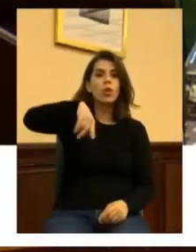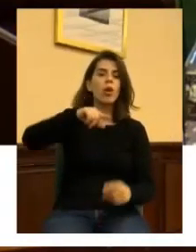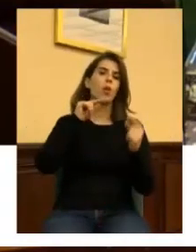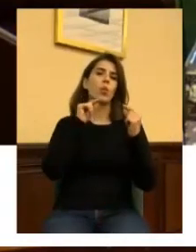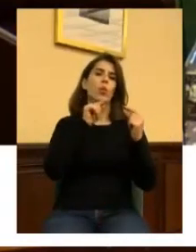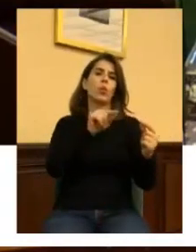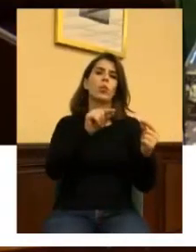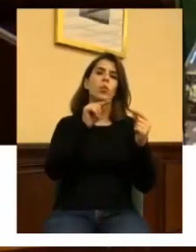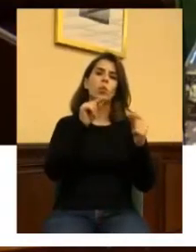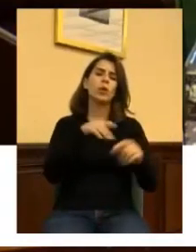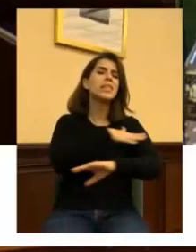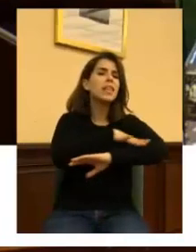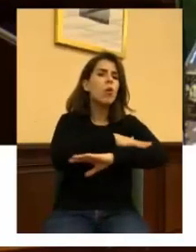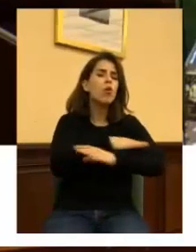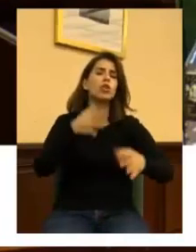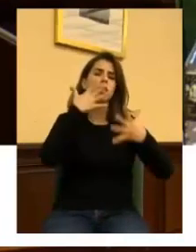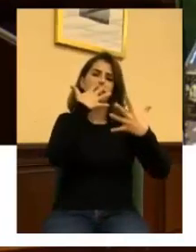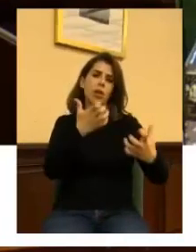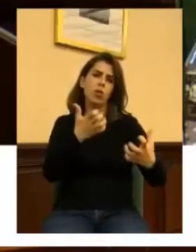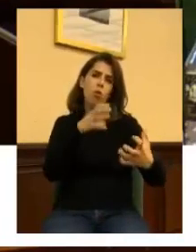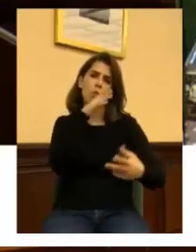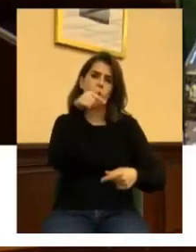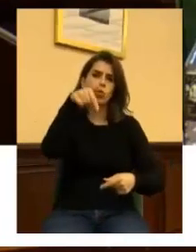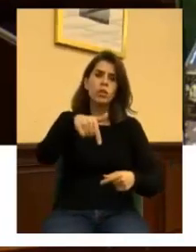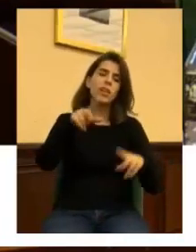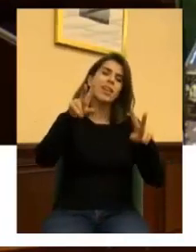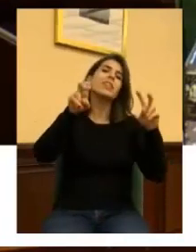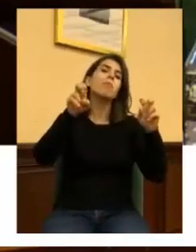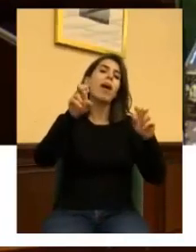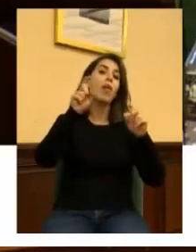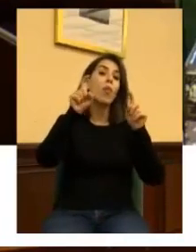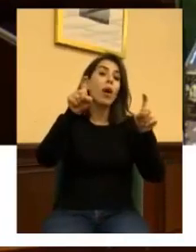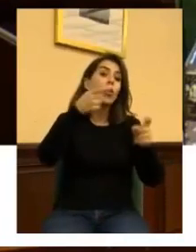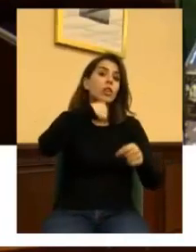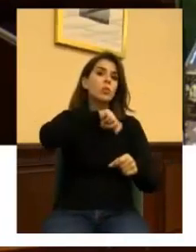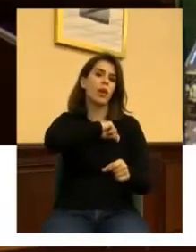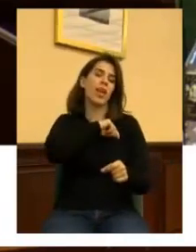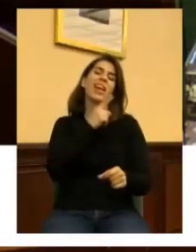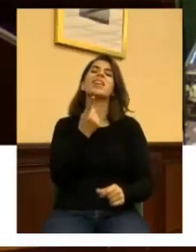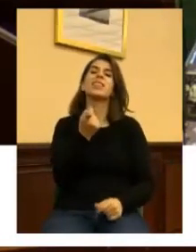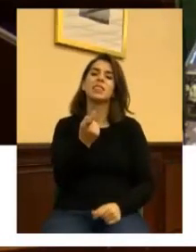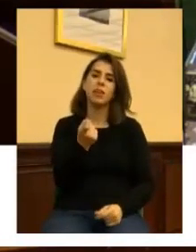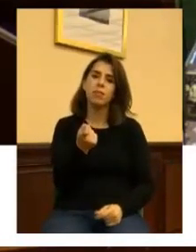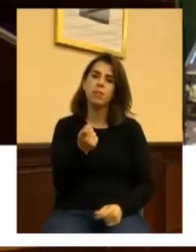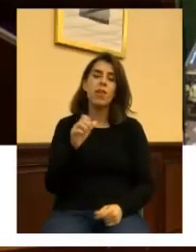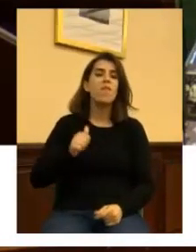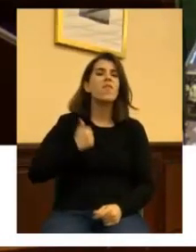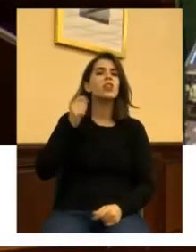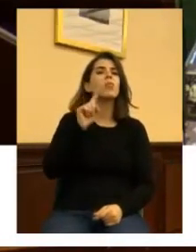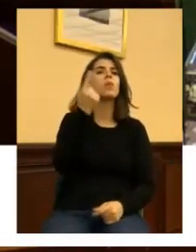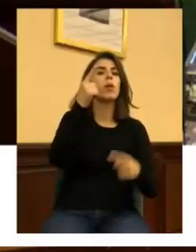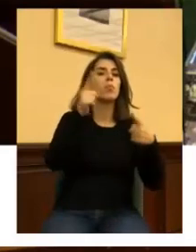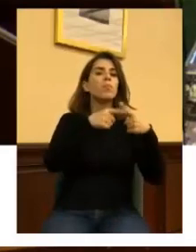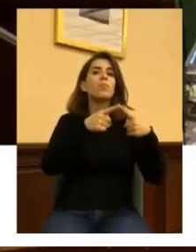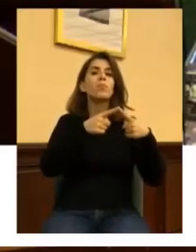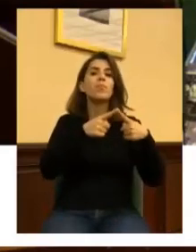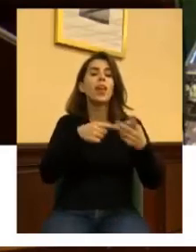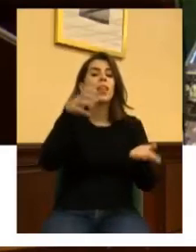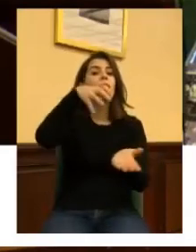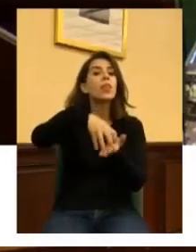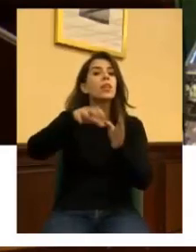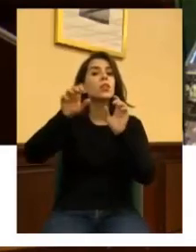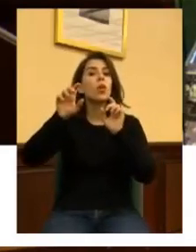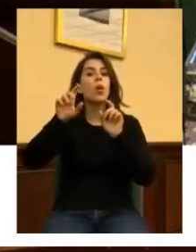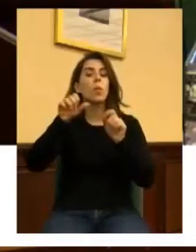serio de Estado sobre la educación en España. Primera falsedad: la concertada, es decir, los centros